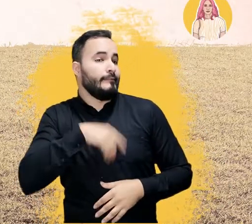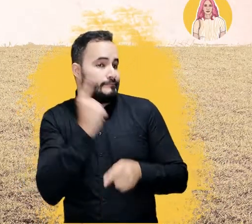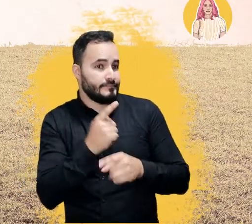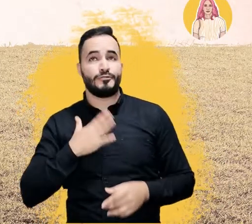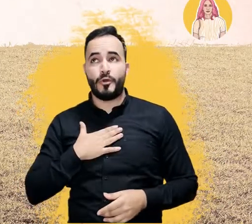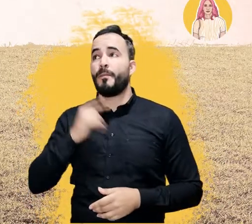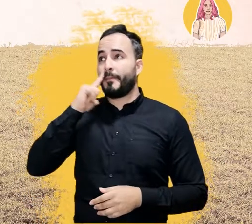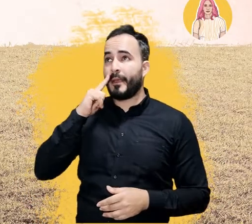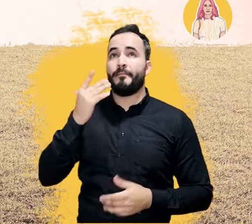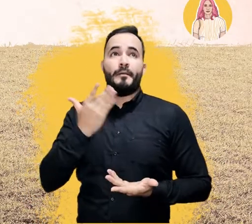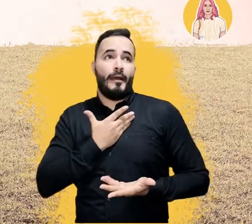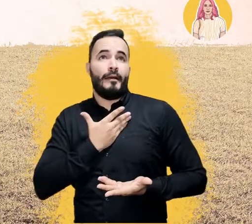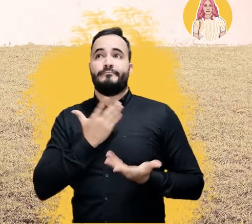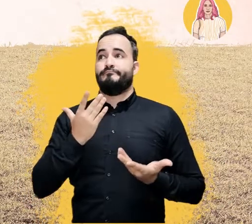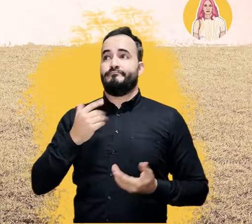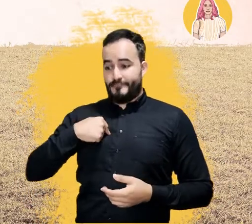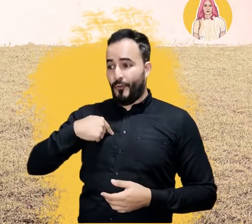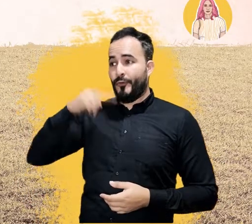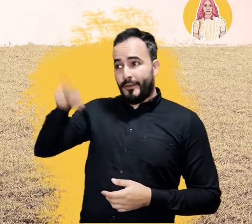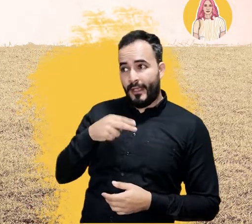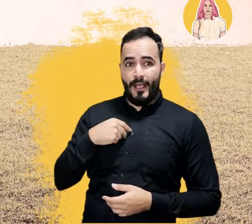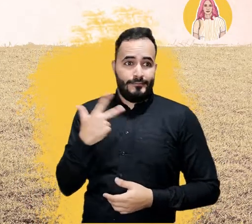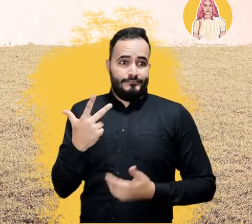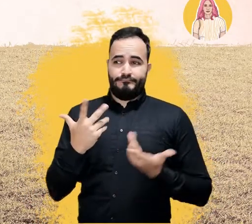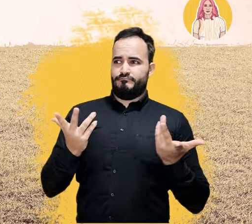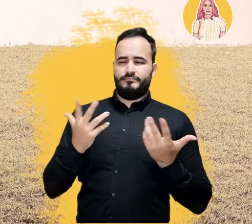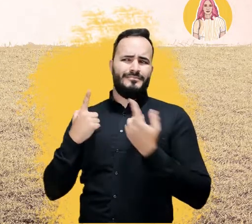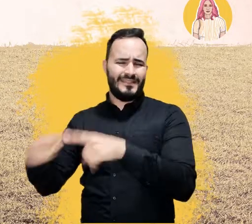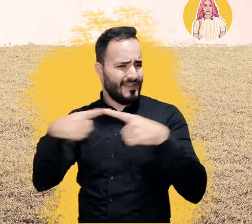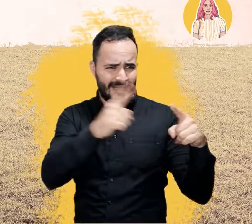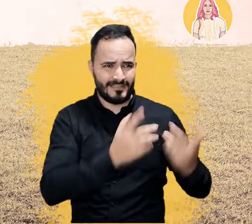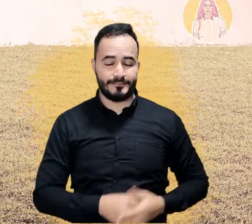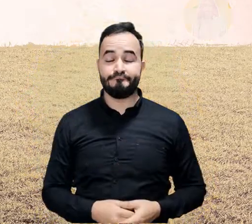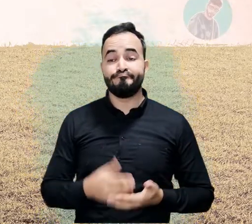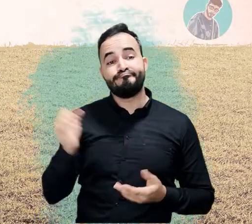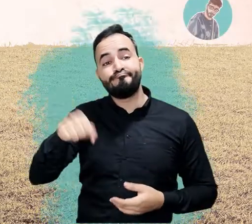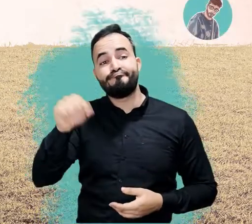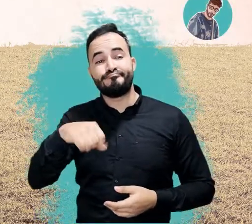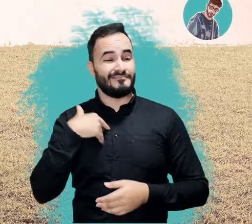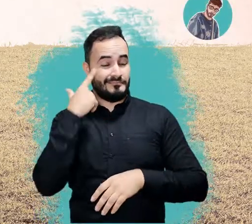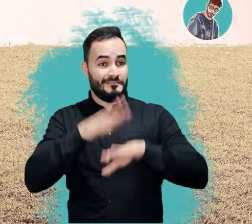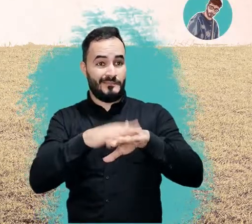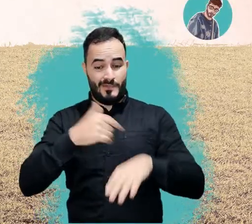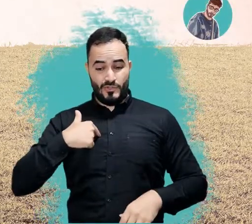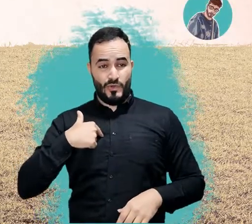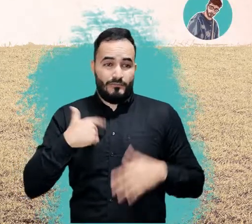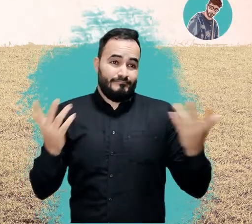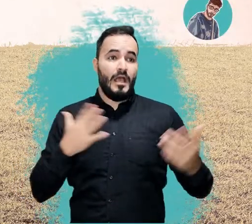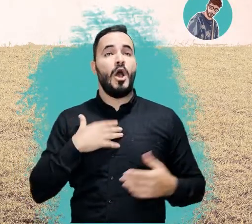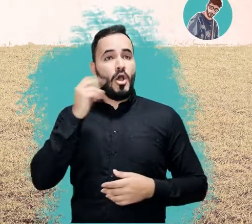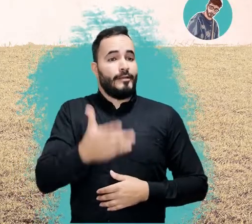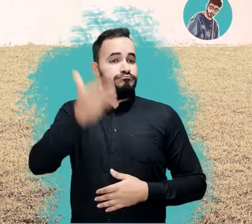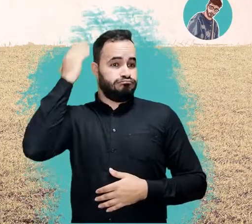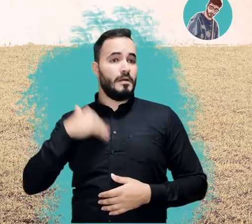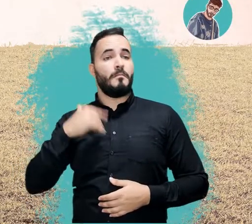son como la mía, con papá, mamá e hija. Hay muchas, muchas familias. Mira, la mía, a pesar de haber tenido una